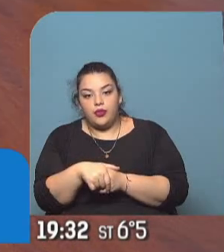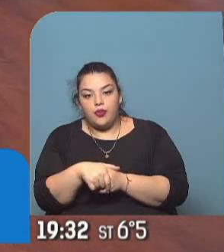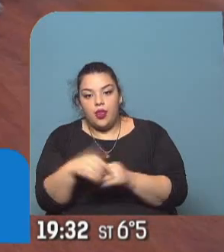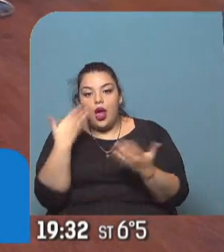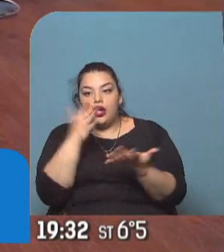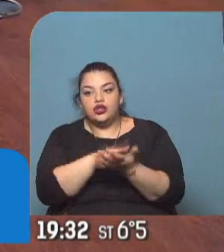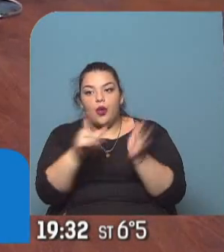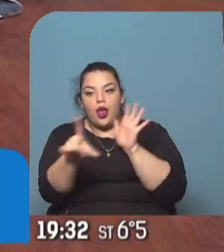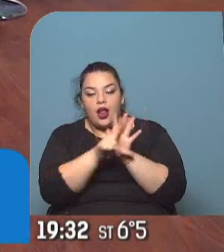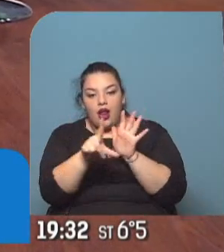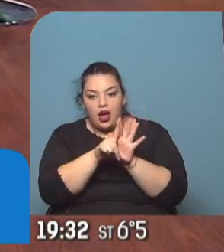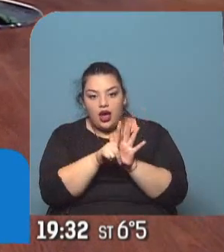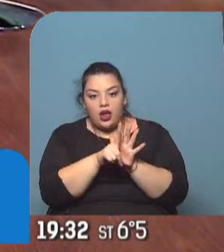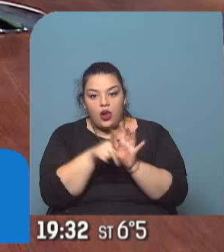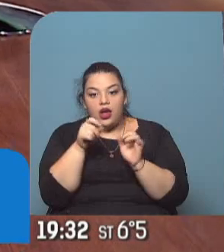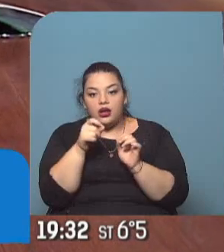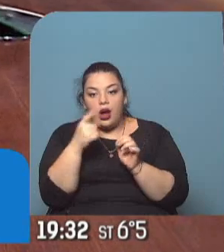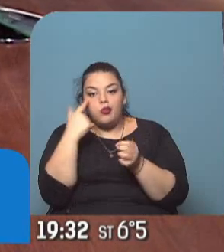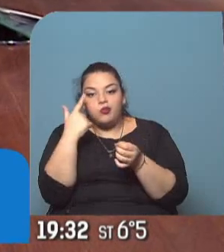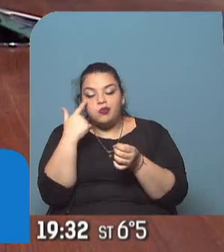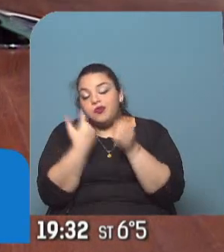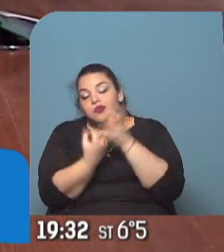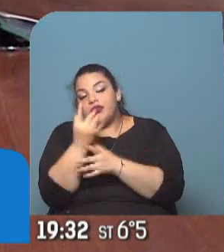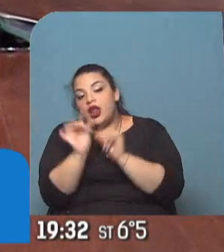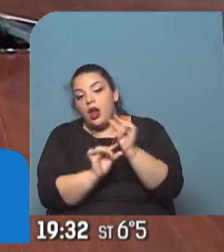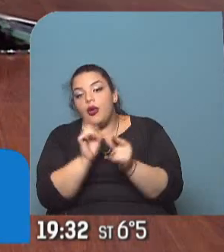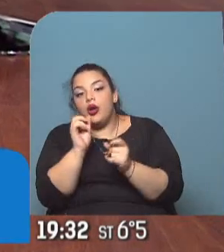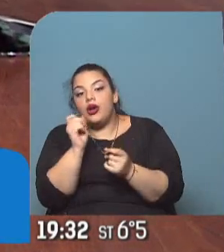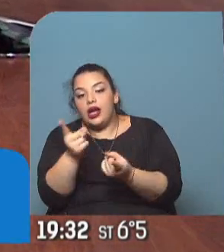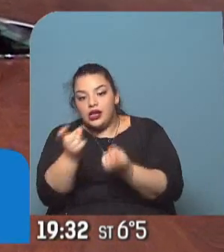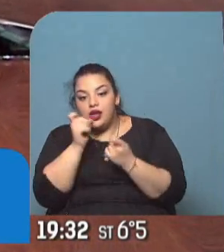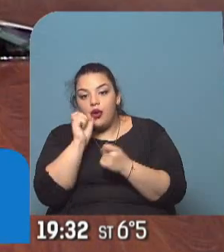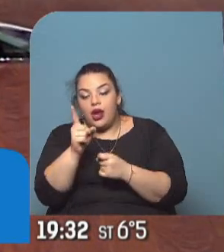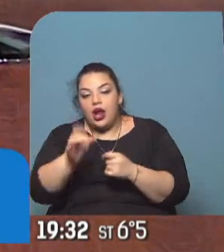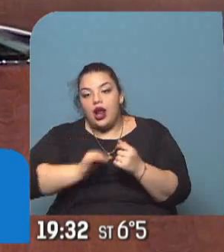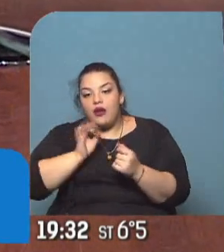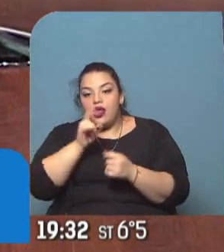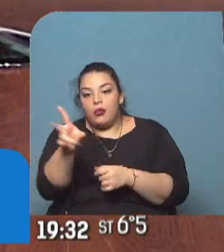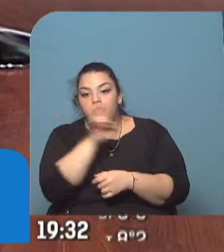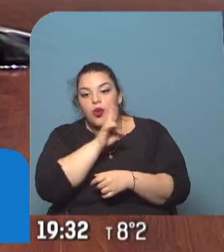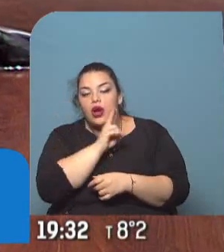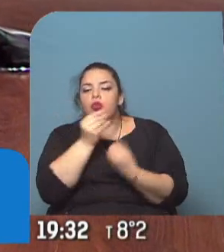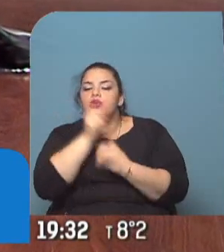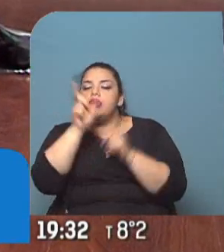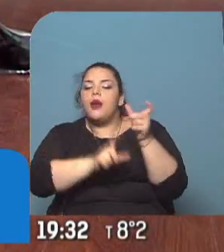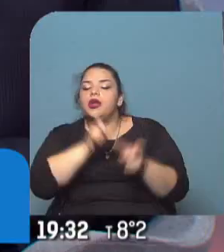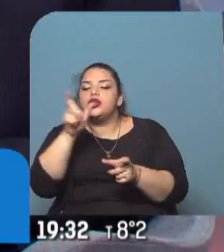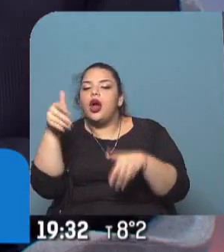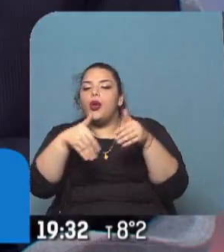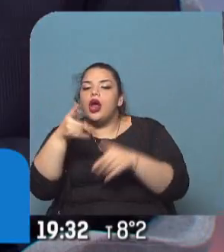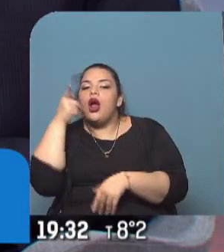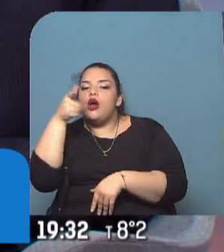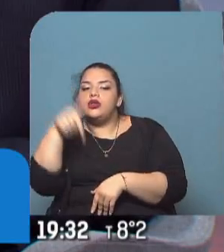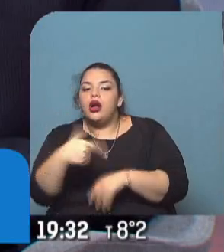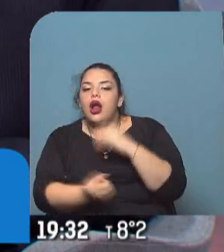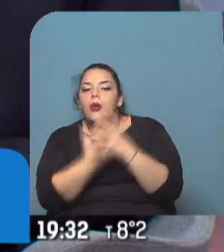ley que están haciendo y que es fundamental para la vida de las mujeres. Muchas de las personas que votaron en contra durante esta